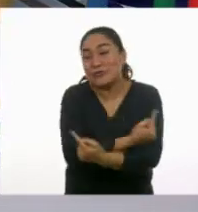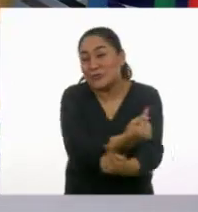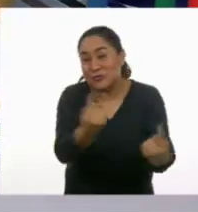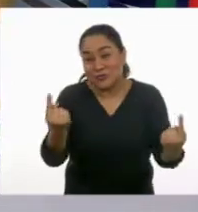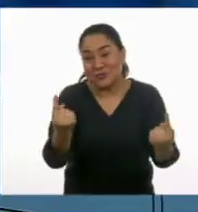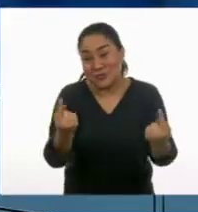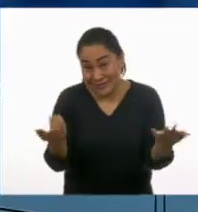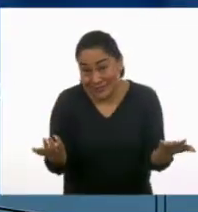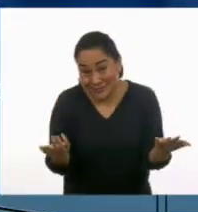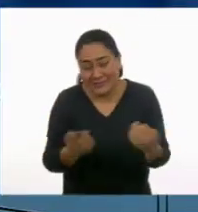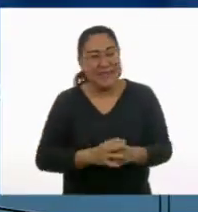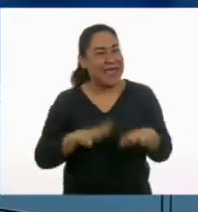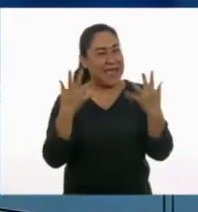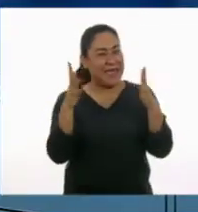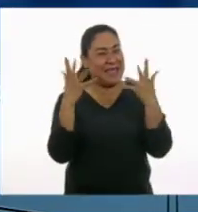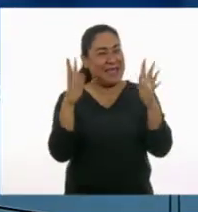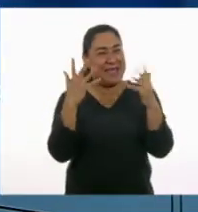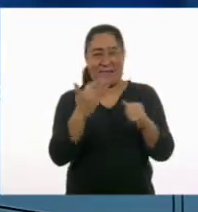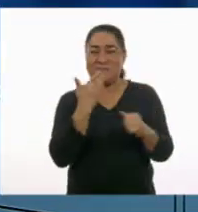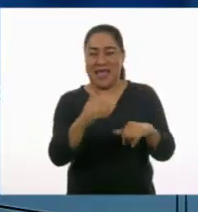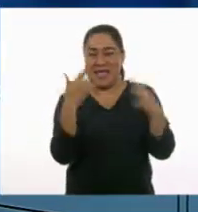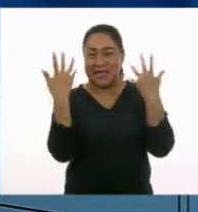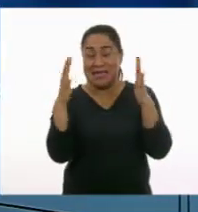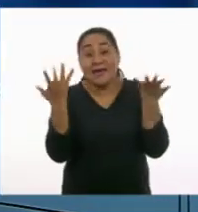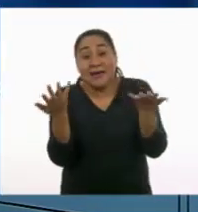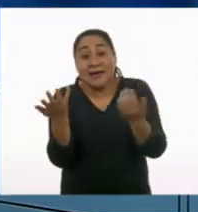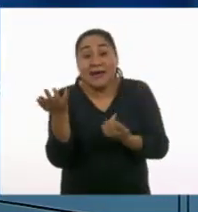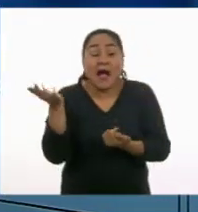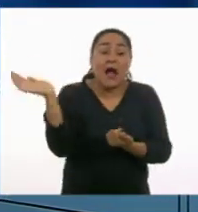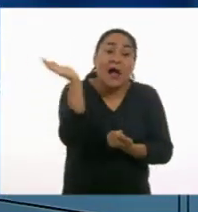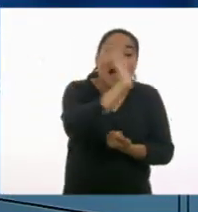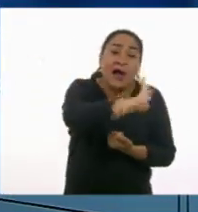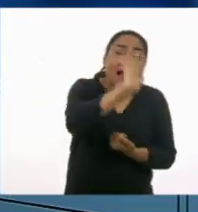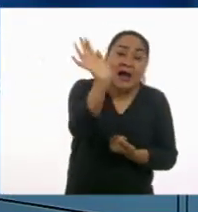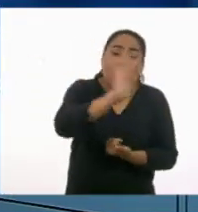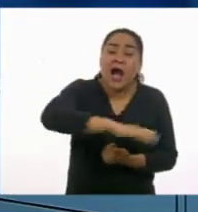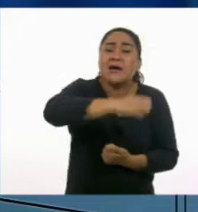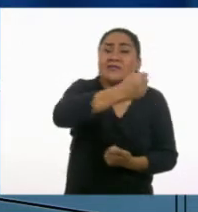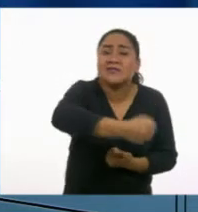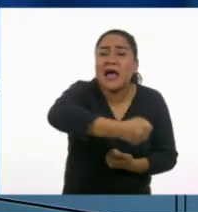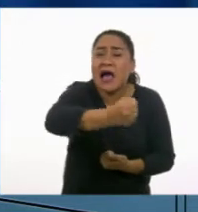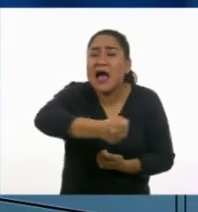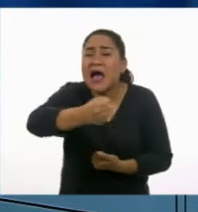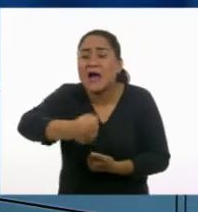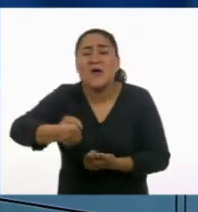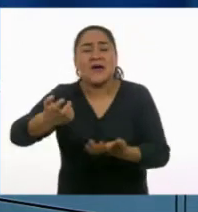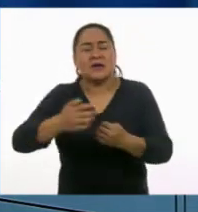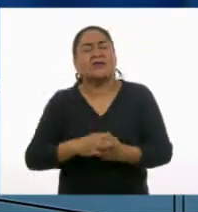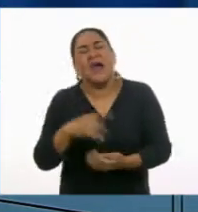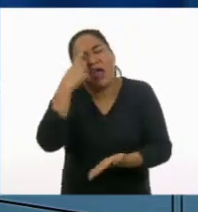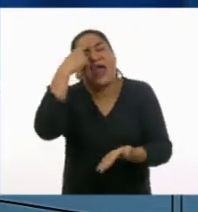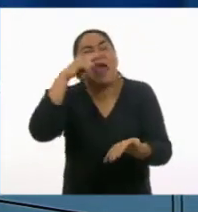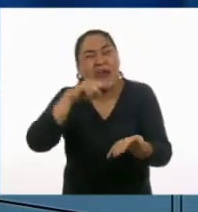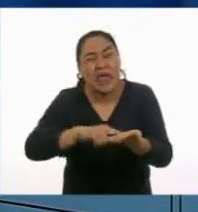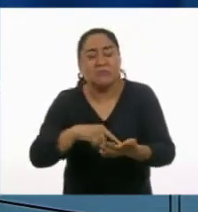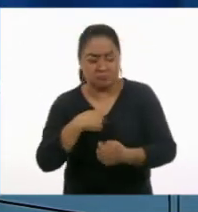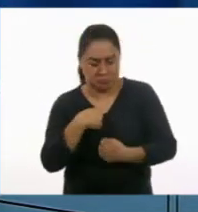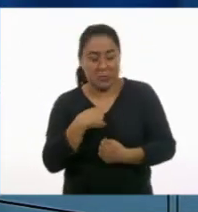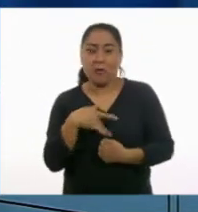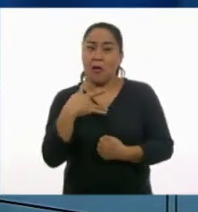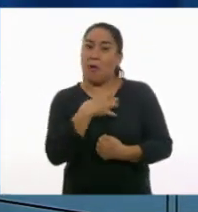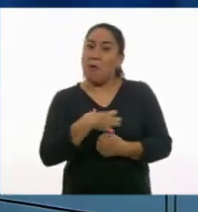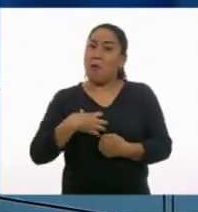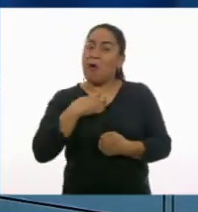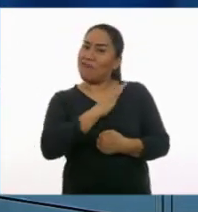Sí, muy bien. ¡Ay, un saludo a todos! ¡Ay, qué creen! Yo me siento muy contenta, muy feliz,